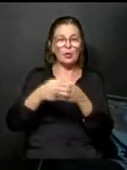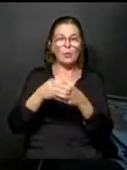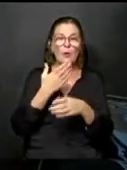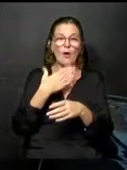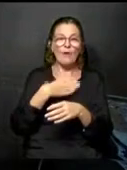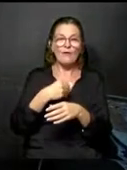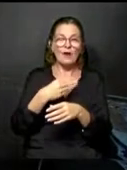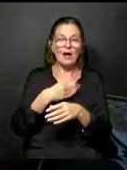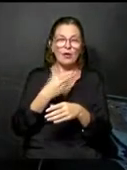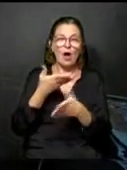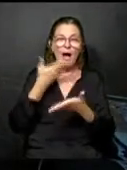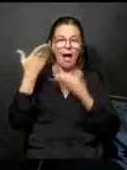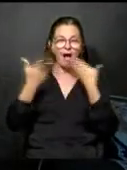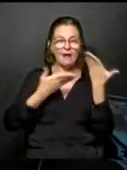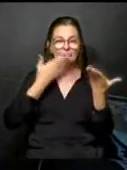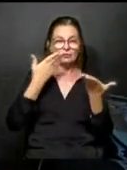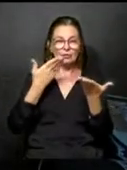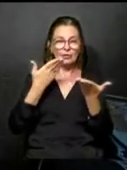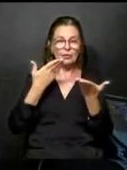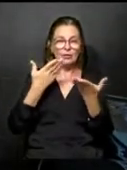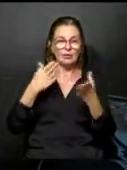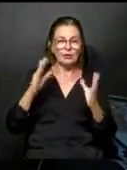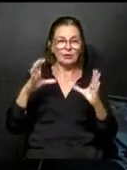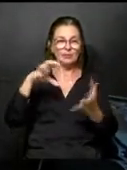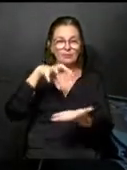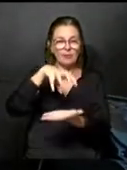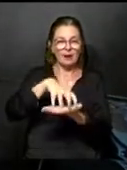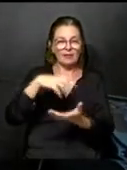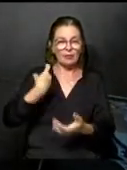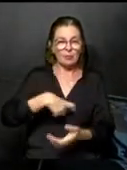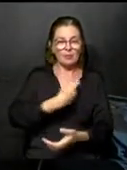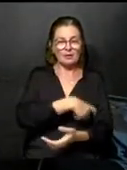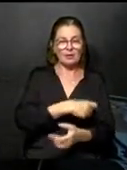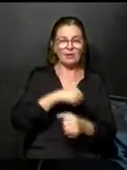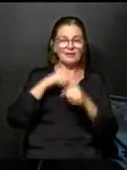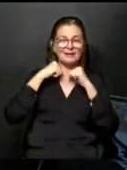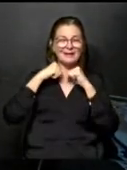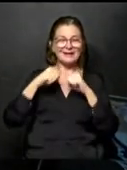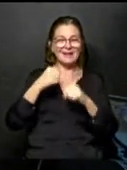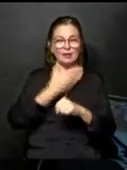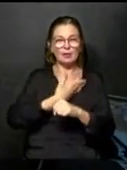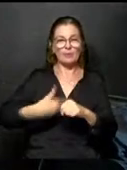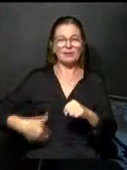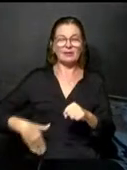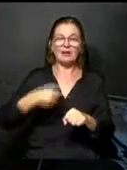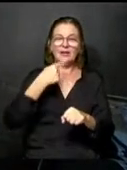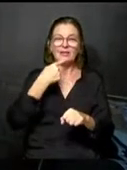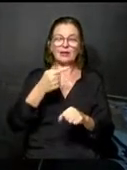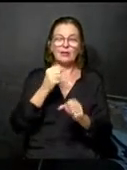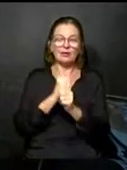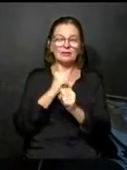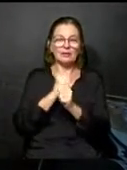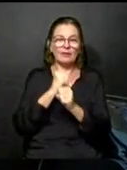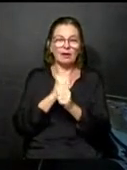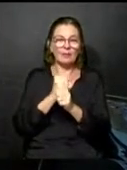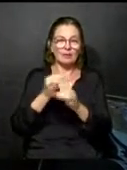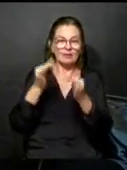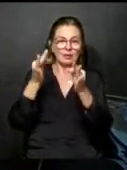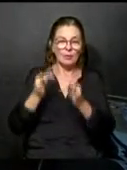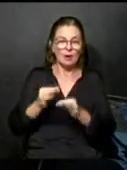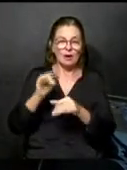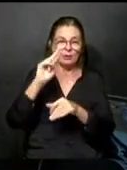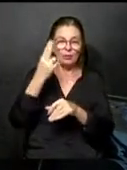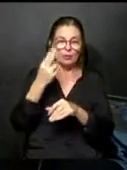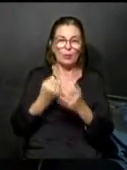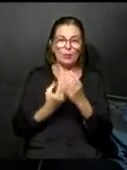en un acto realizado en el Palacio Peñarol. El ex secretario de Presidencia subrayó que trabajará para asegurarle al país un